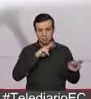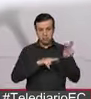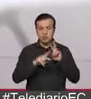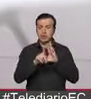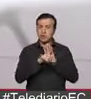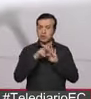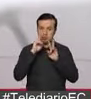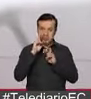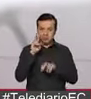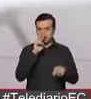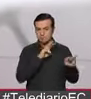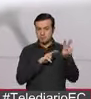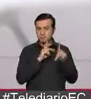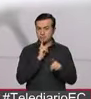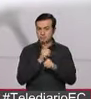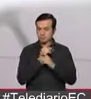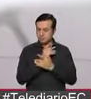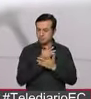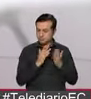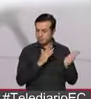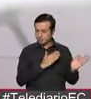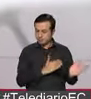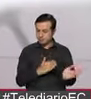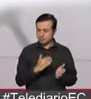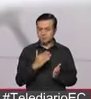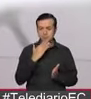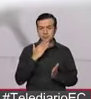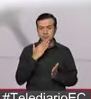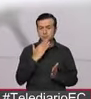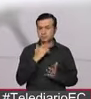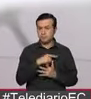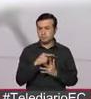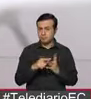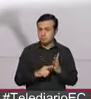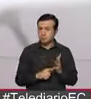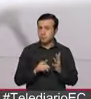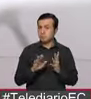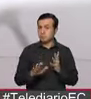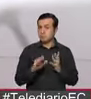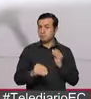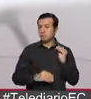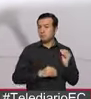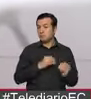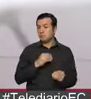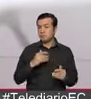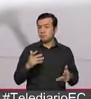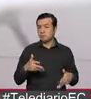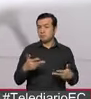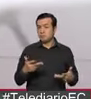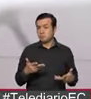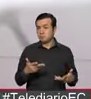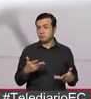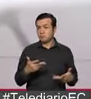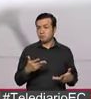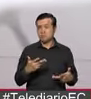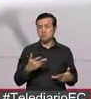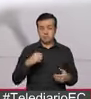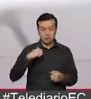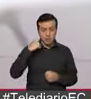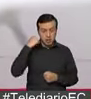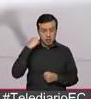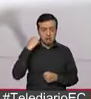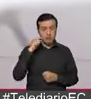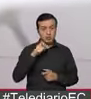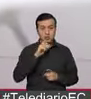que permita en función de un bien común no no y conculcar derechos de